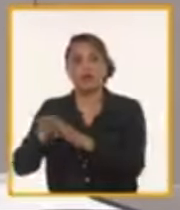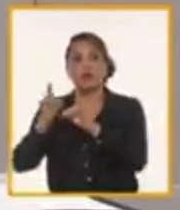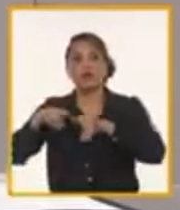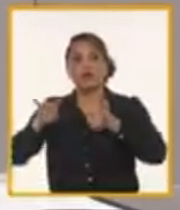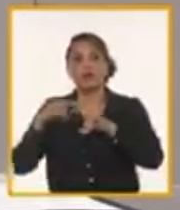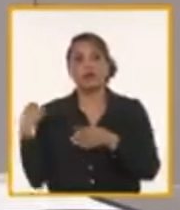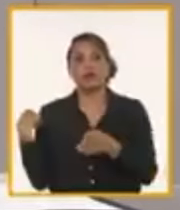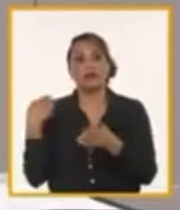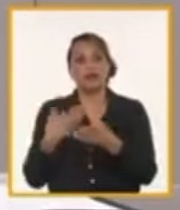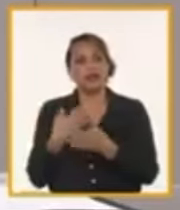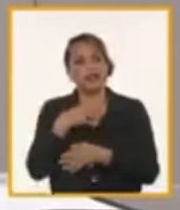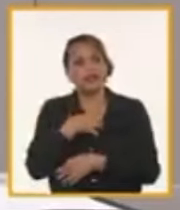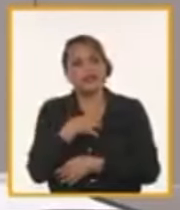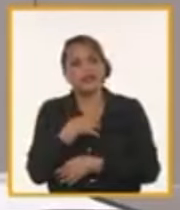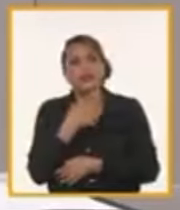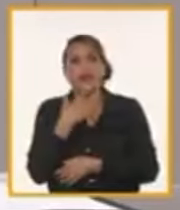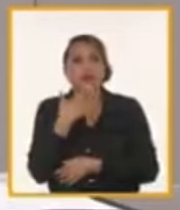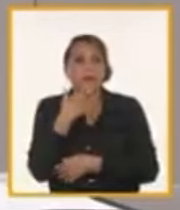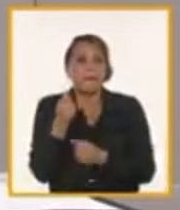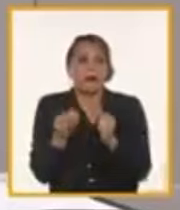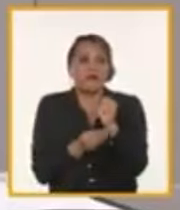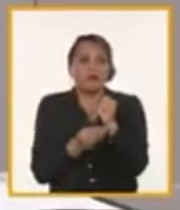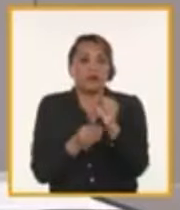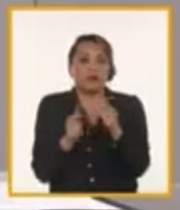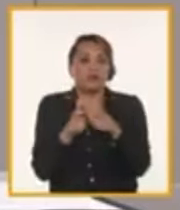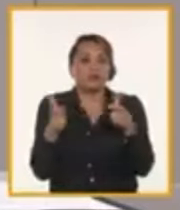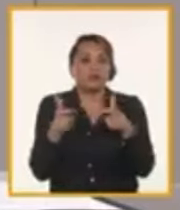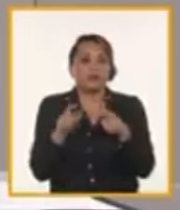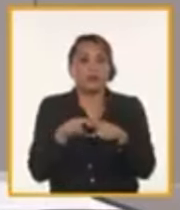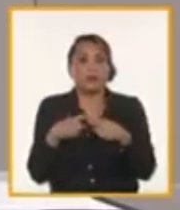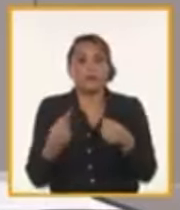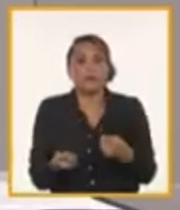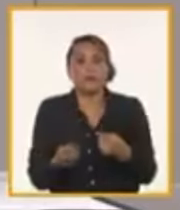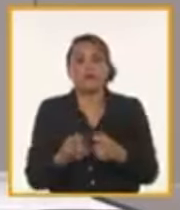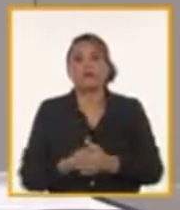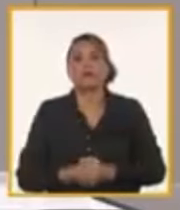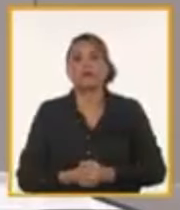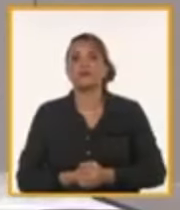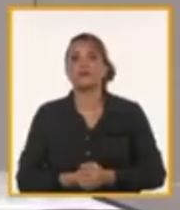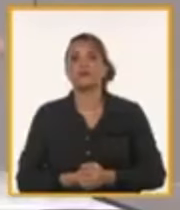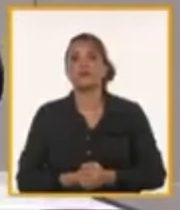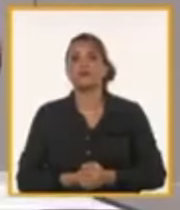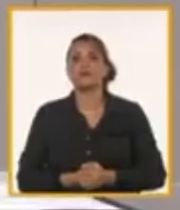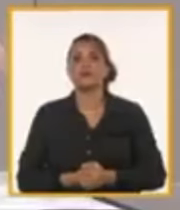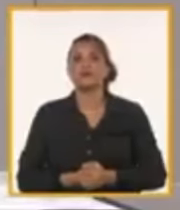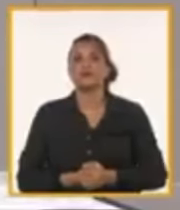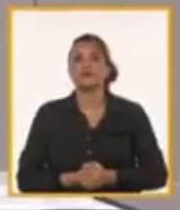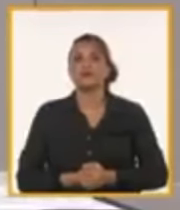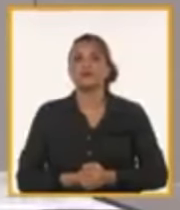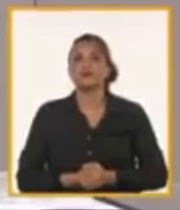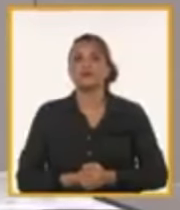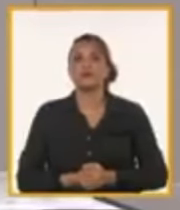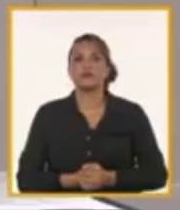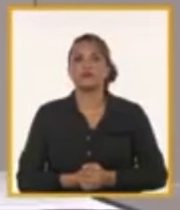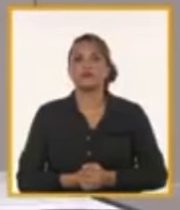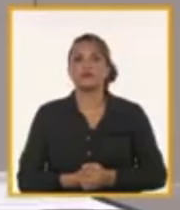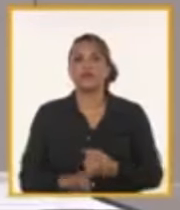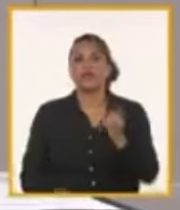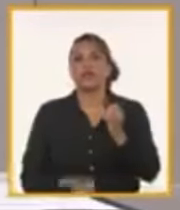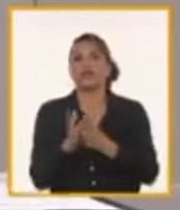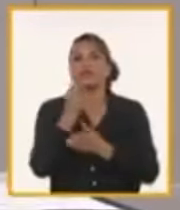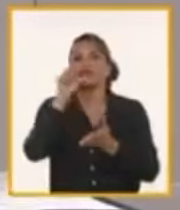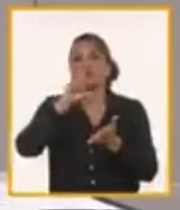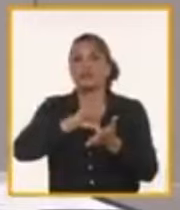eh yo creo que una de sus mayores fortalezas como usted decía es la eh el surgimiento a partir de los centros universitarios